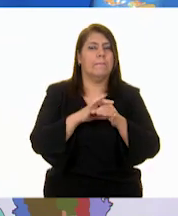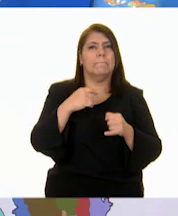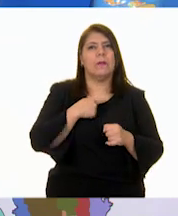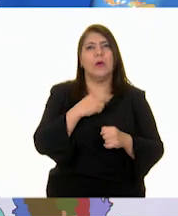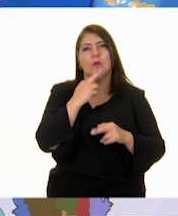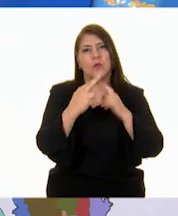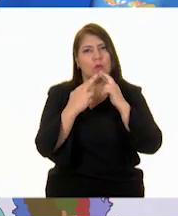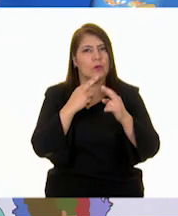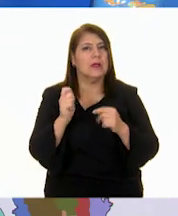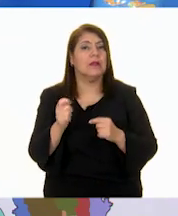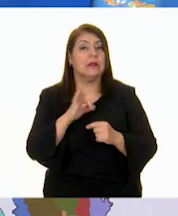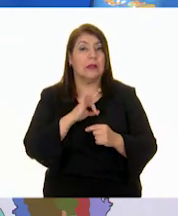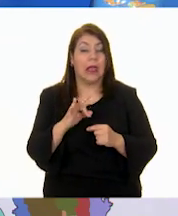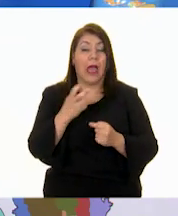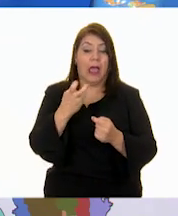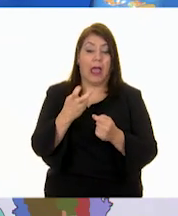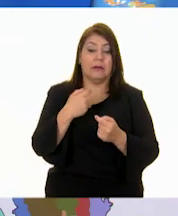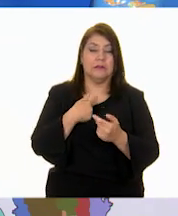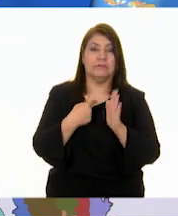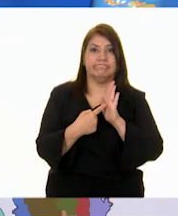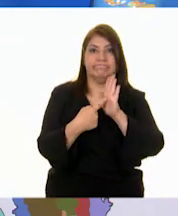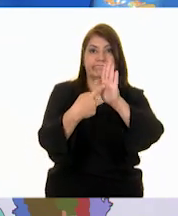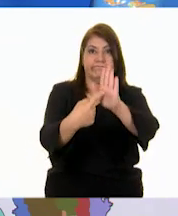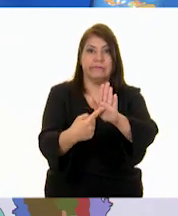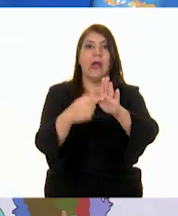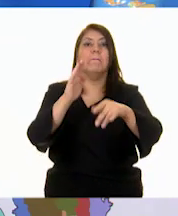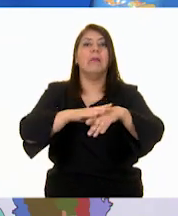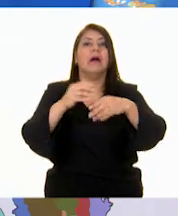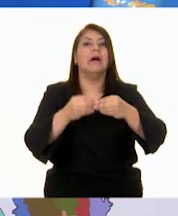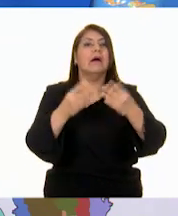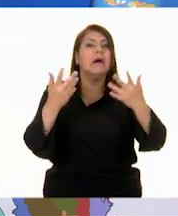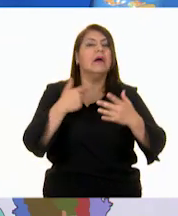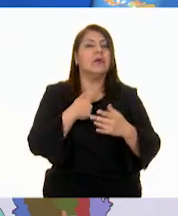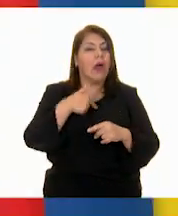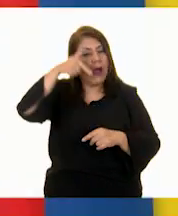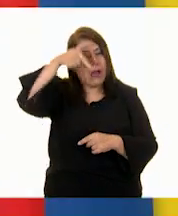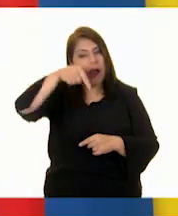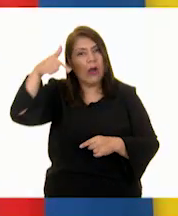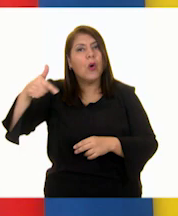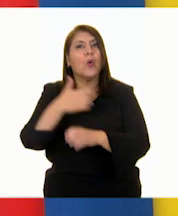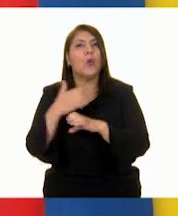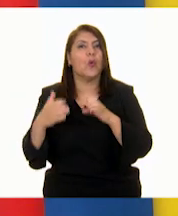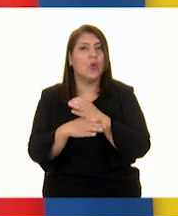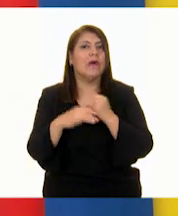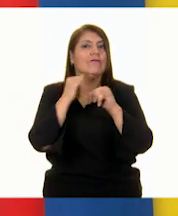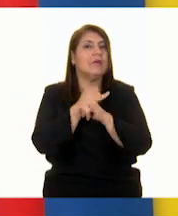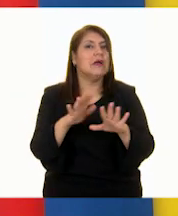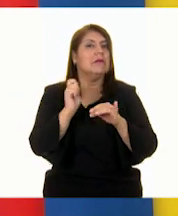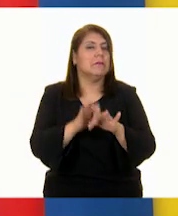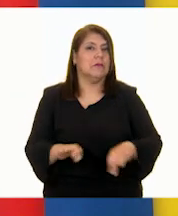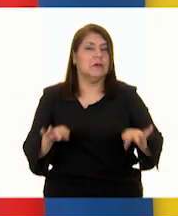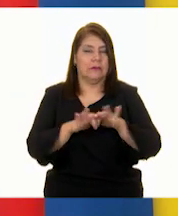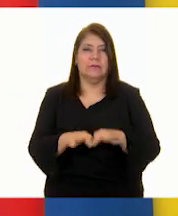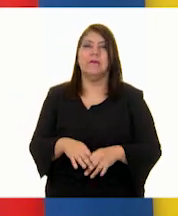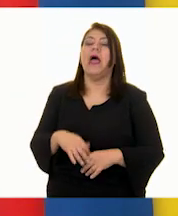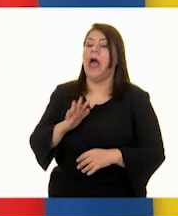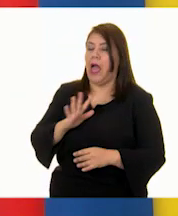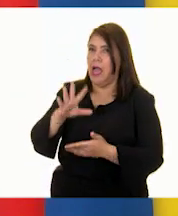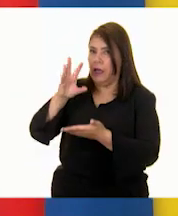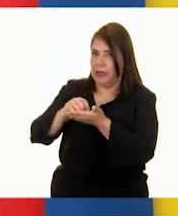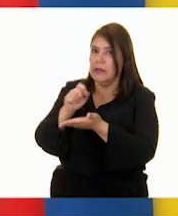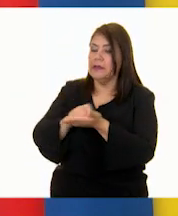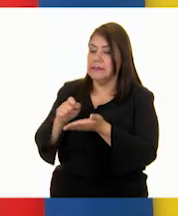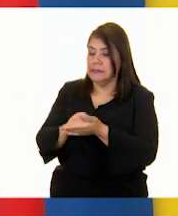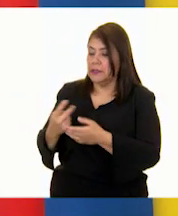es decir, aquellos que les permitan mostrar de forma más clara sus hallazgos. Muy bien, pues Tony y yo ya tomamos nota y